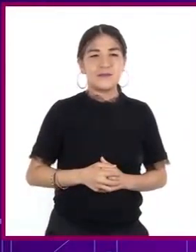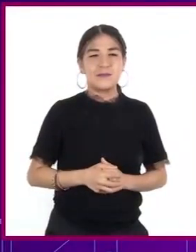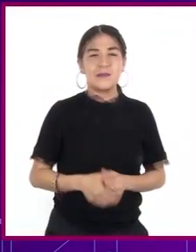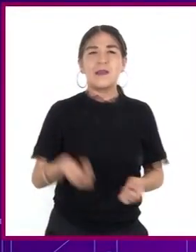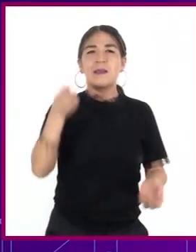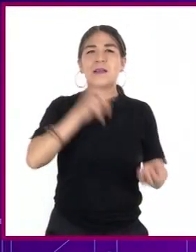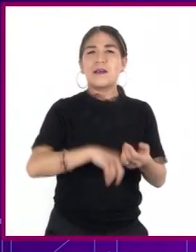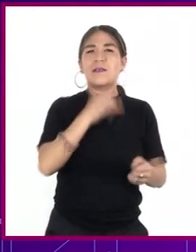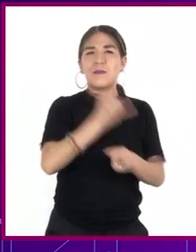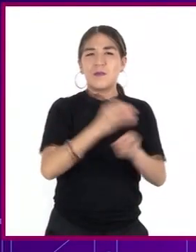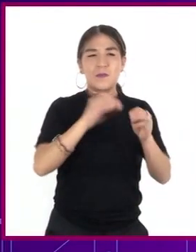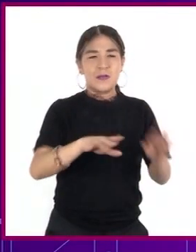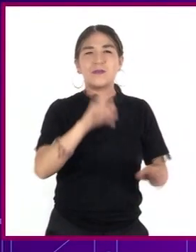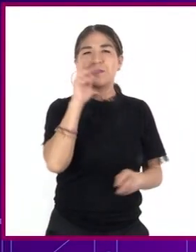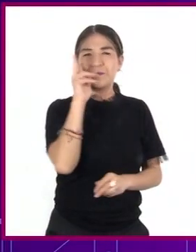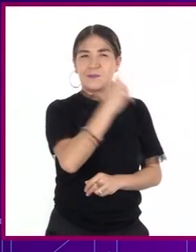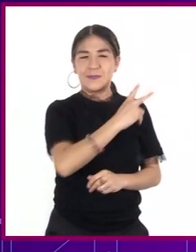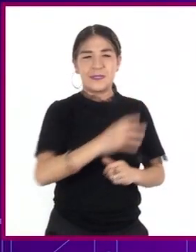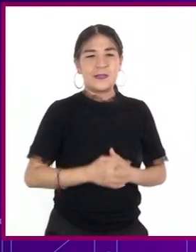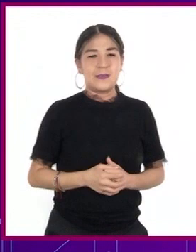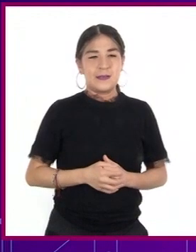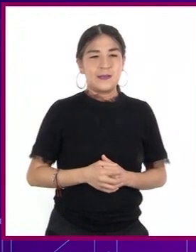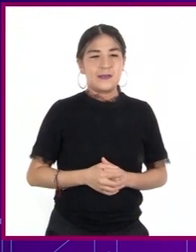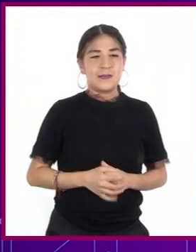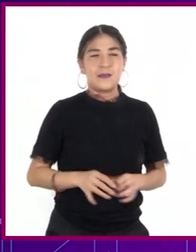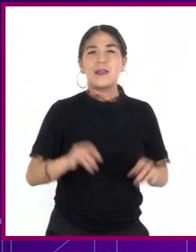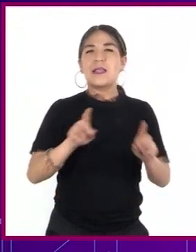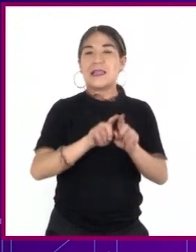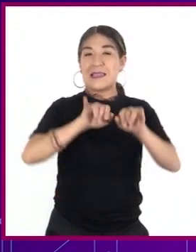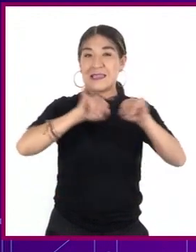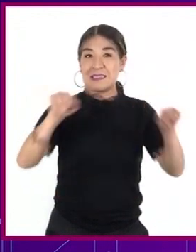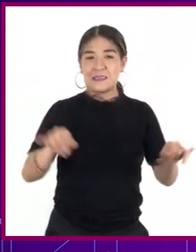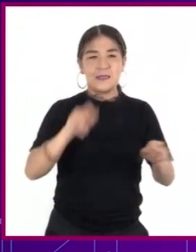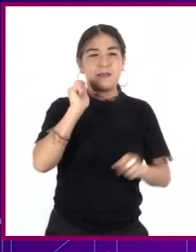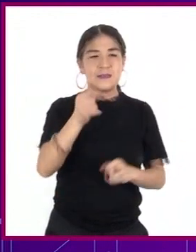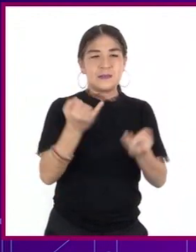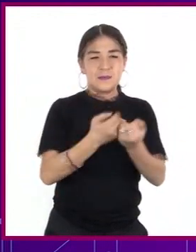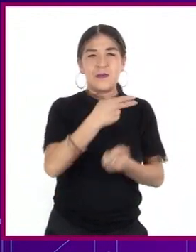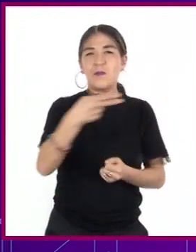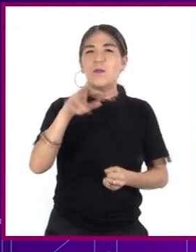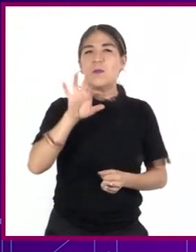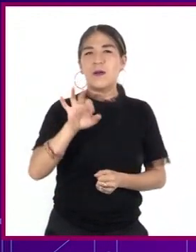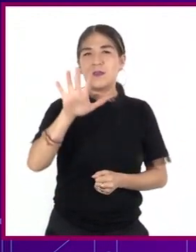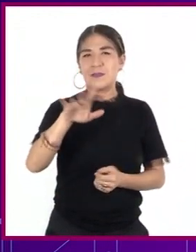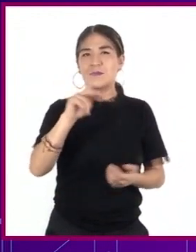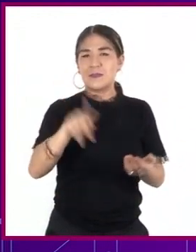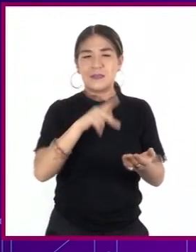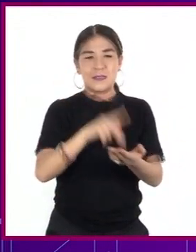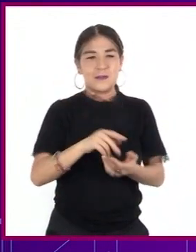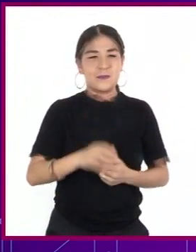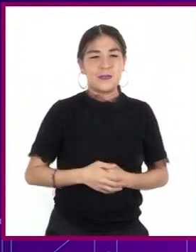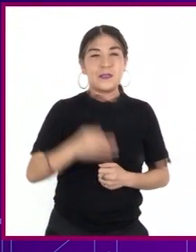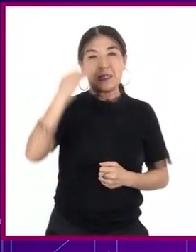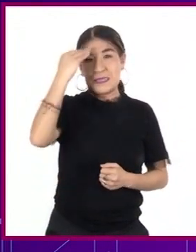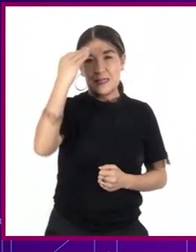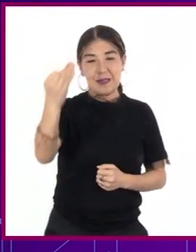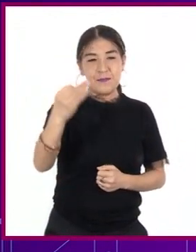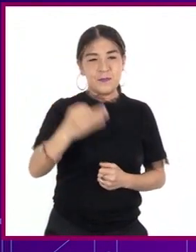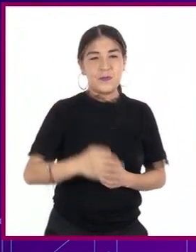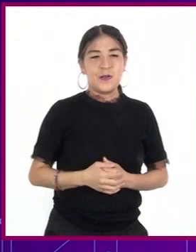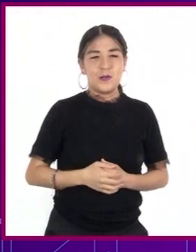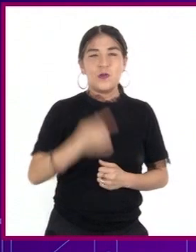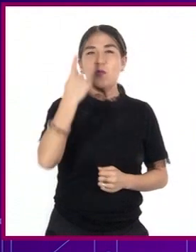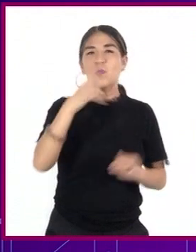Los datos son los siguientes. Distancia es igual a 45 kilómetros. Tiempo es igual